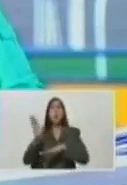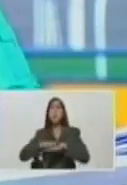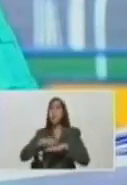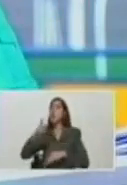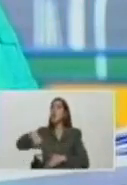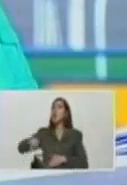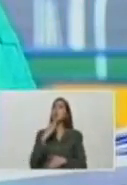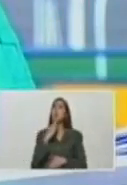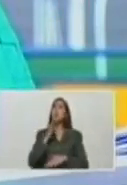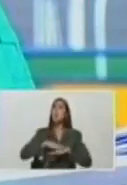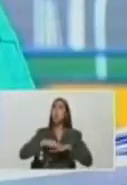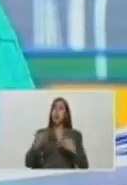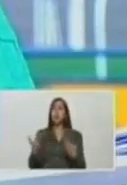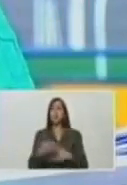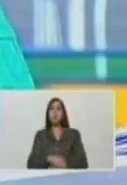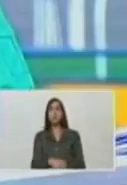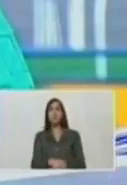así.